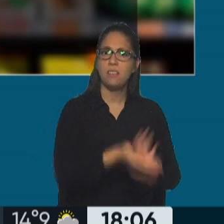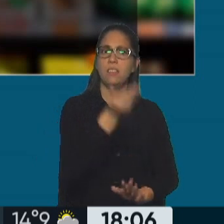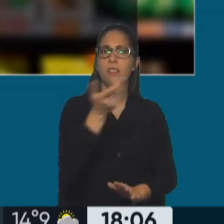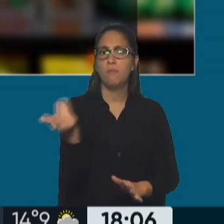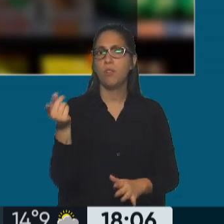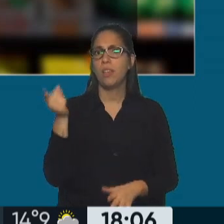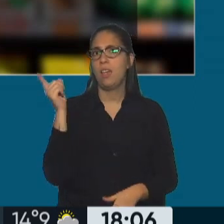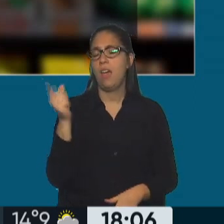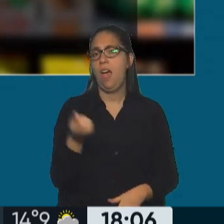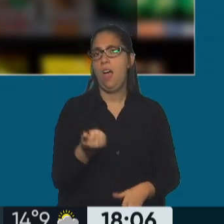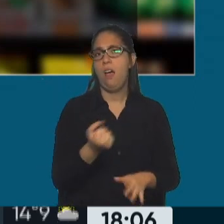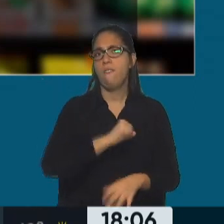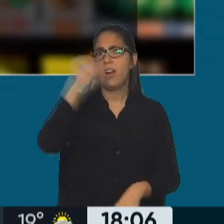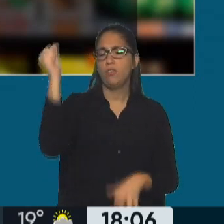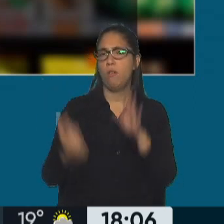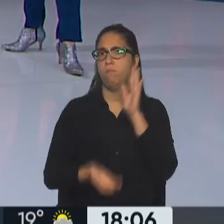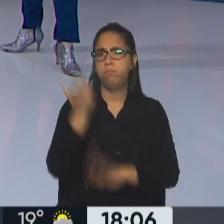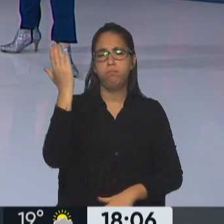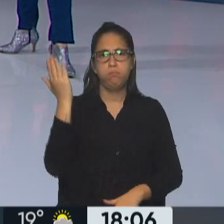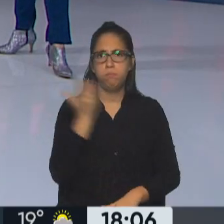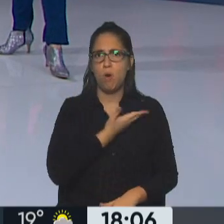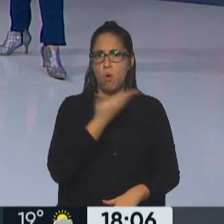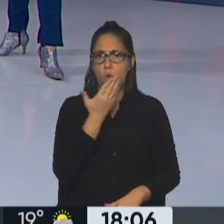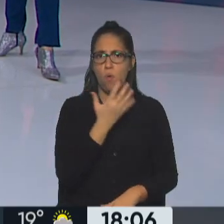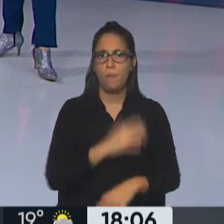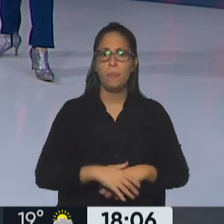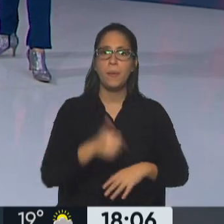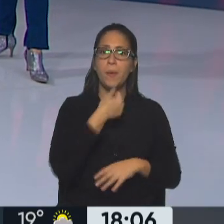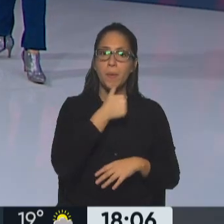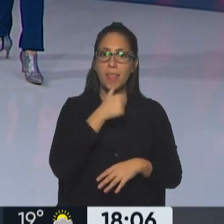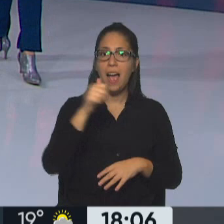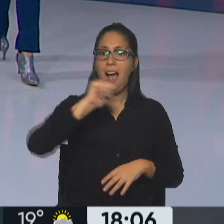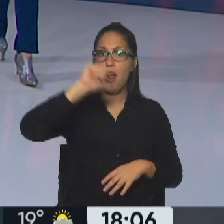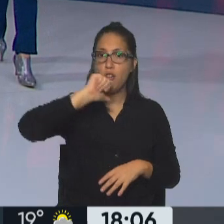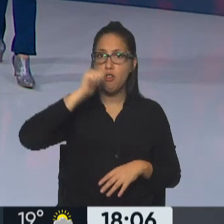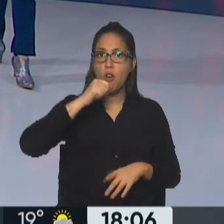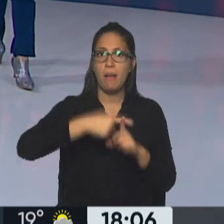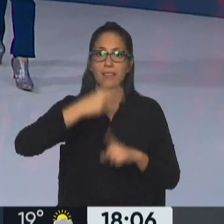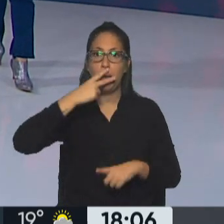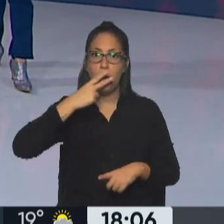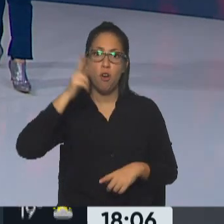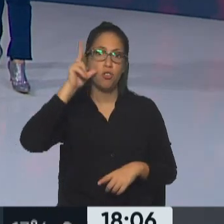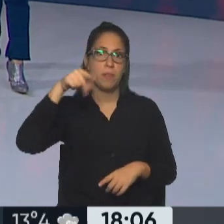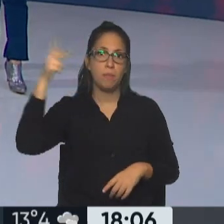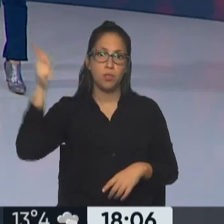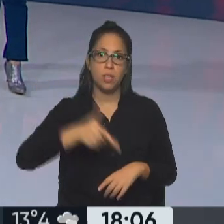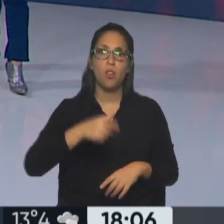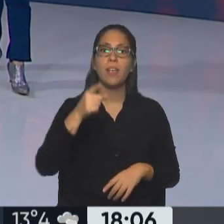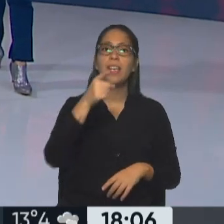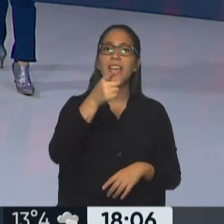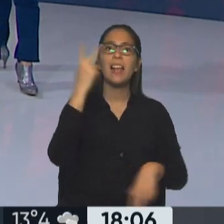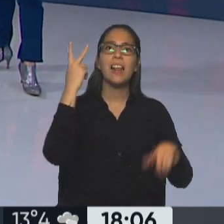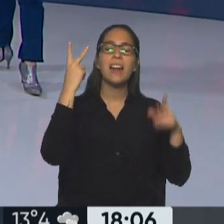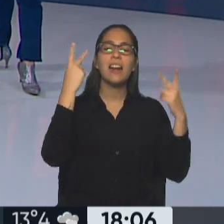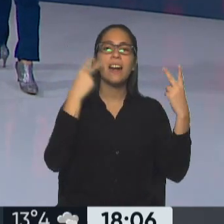aumento que castiga a todos los hogares y sobre todo en los hogares más humildes. Bebidas alcohólicas complementa con 8% y restaurantes y hoteles. Este es el